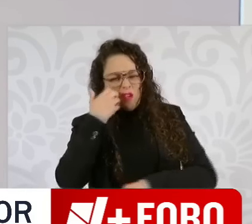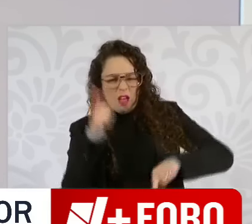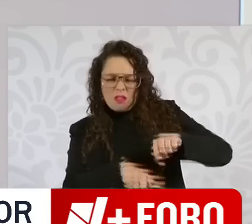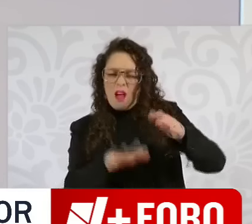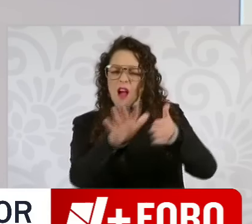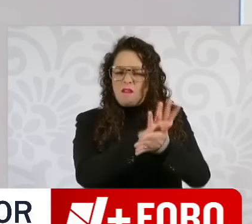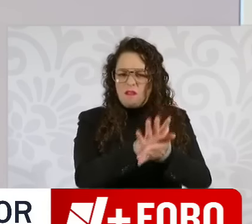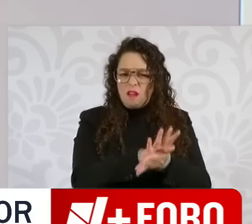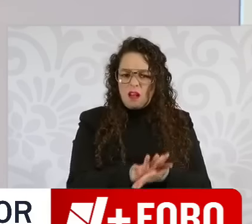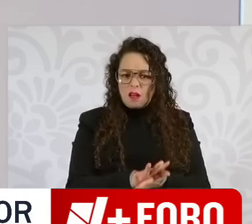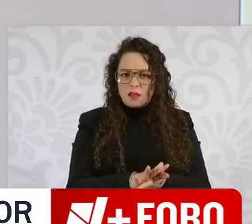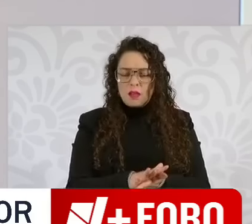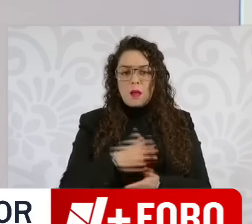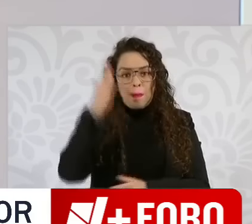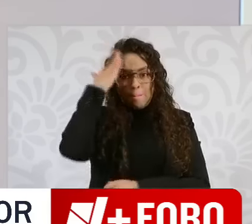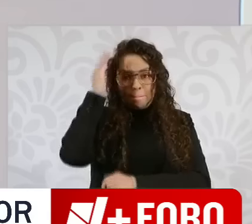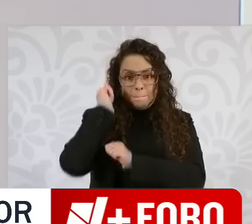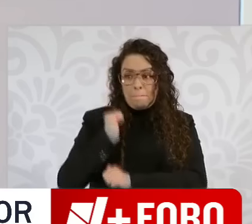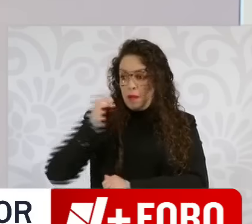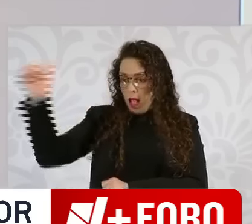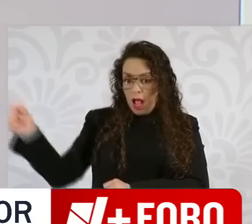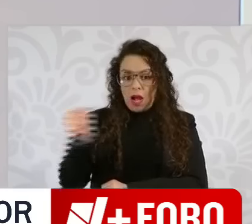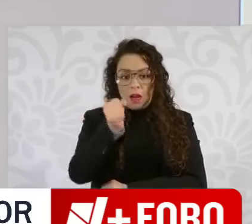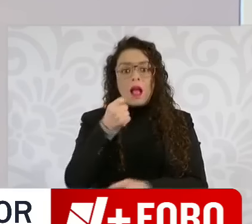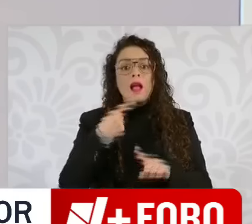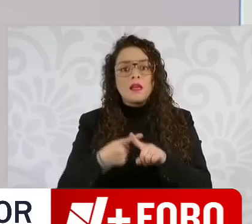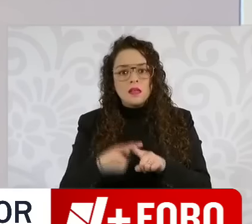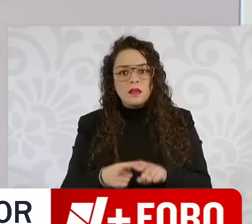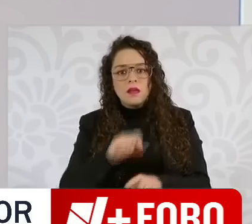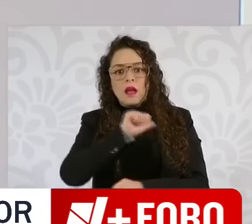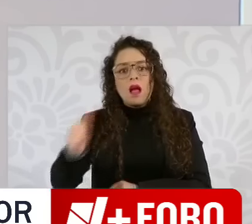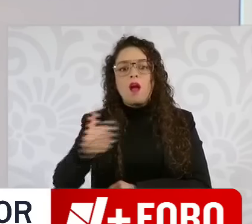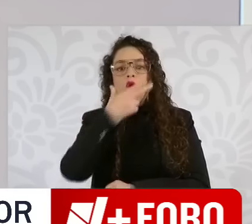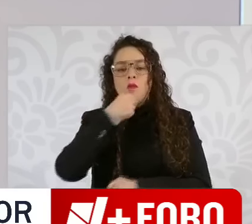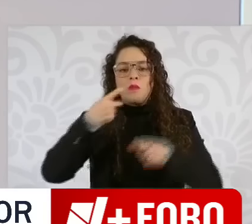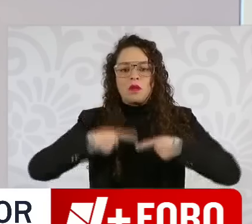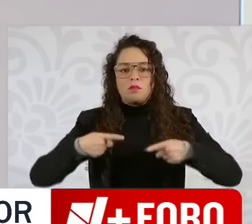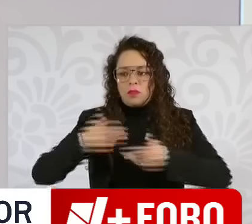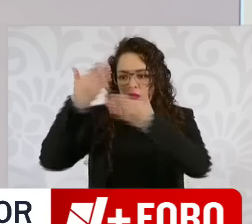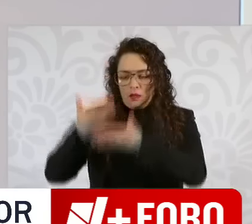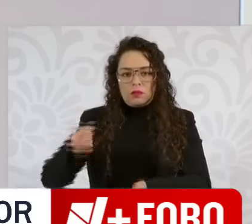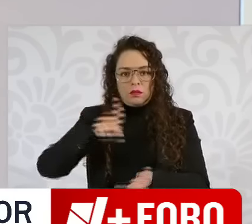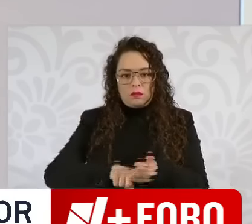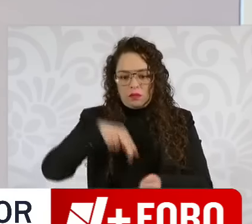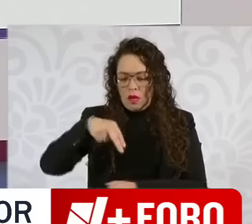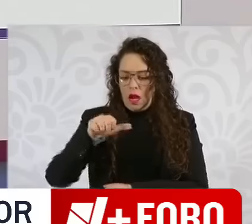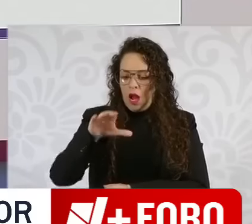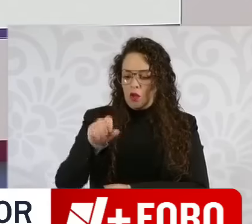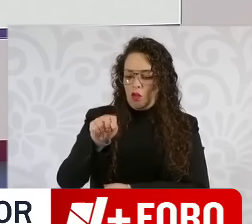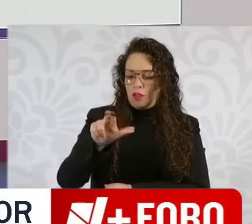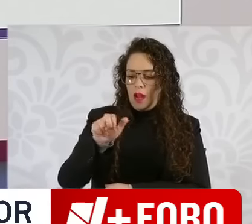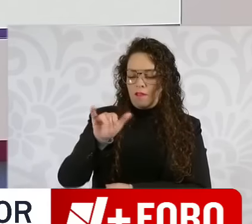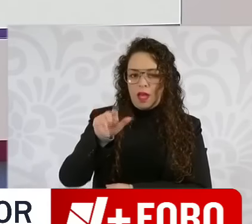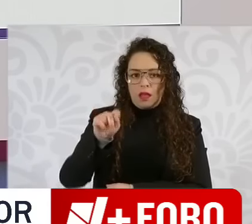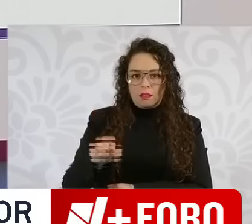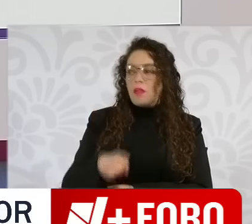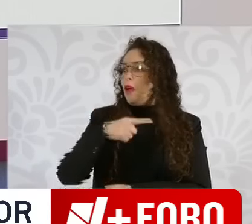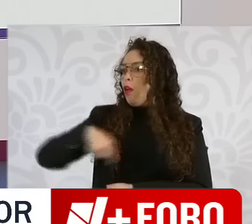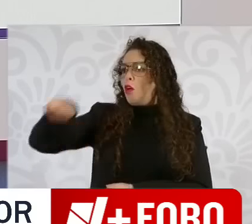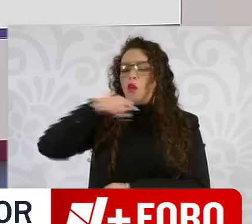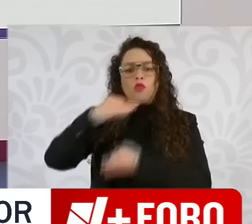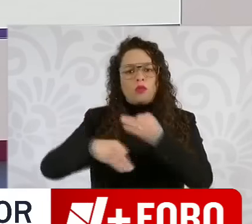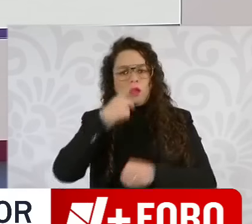6 de la mañana previamente, aquí mismo en Palacio Nacional. Y bueno, parece que no las encontraron. Dijo, bueno, se las enseño ya mañana. Y bueno, además de esto,